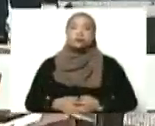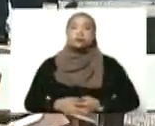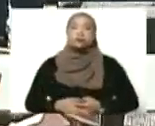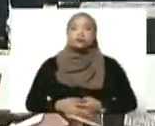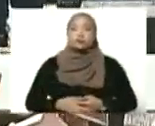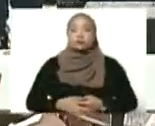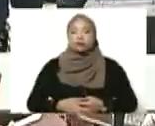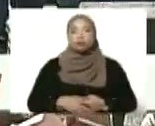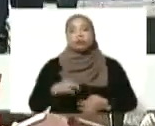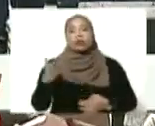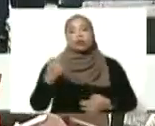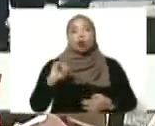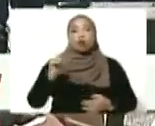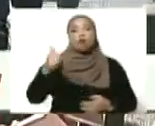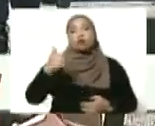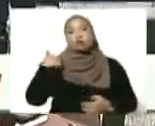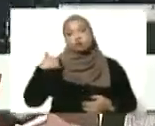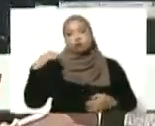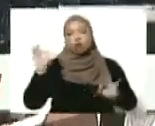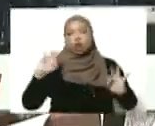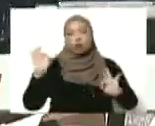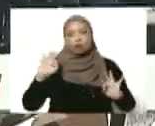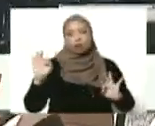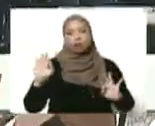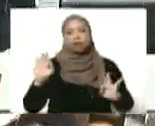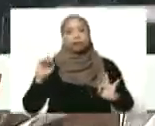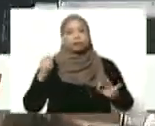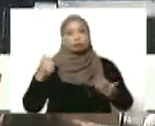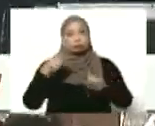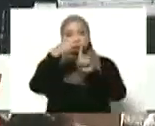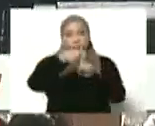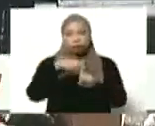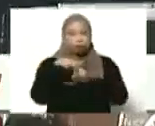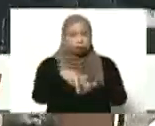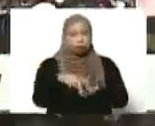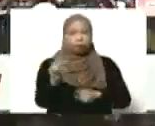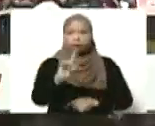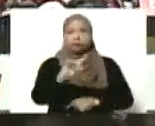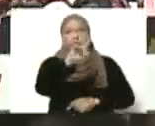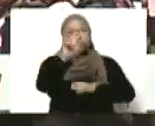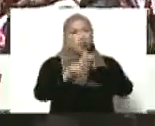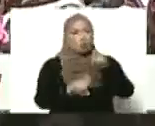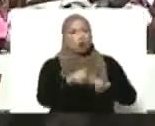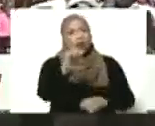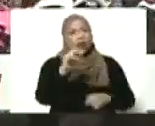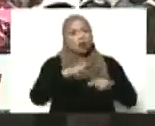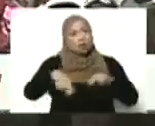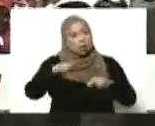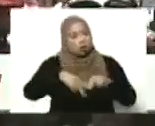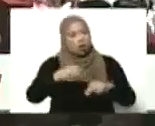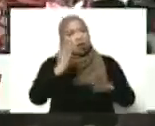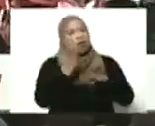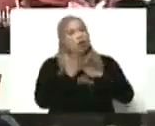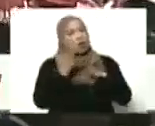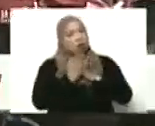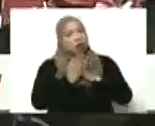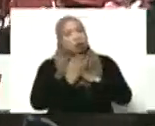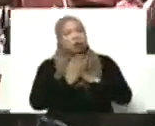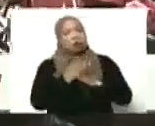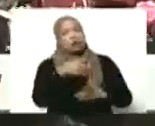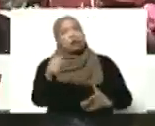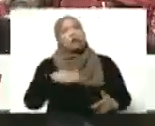le tocamos la puerta, además que no le hacemos daño a nadie. Y preguntamos, ¿usted tiene niños aquí que estén en la escuela? No,